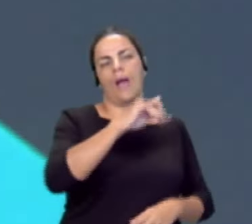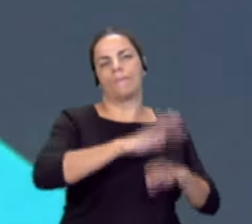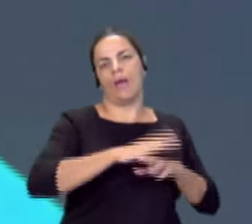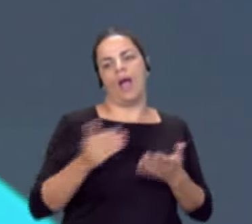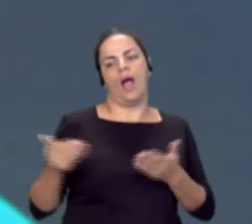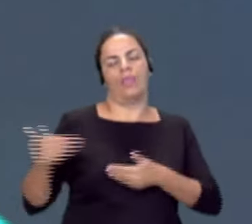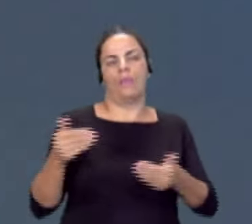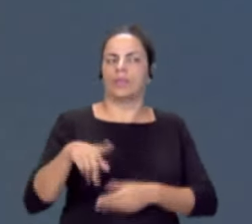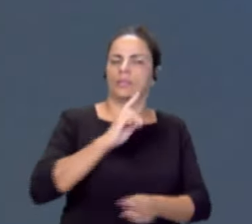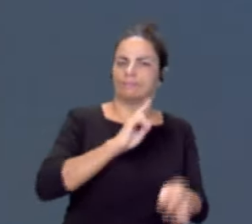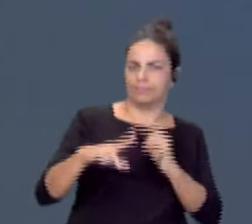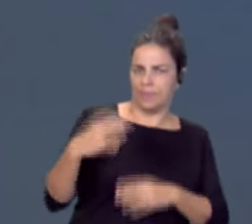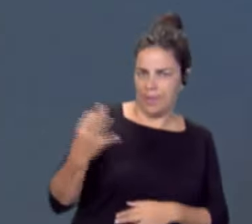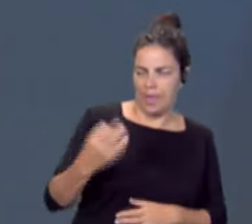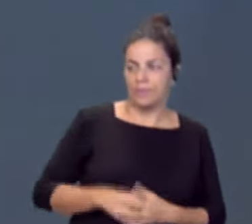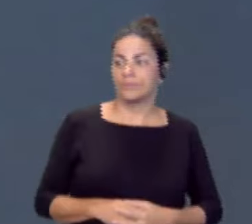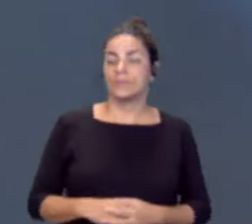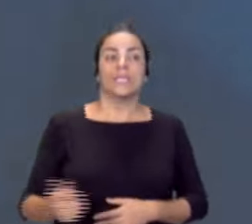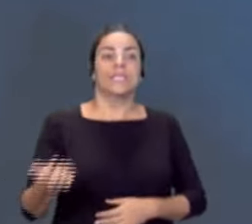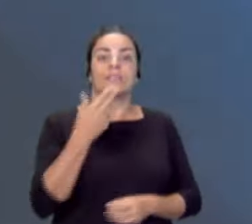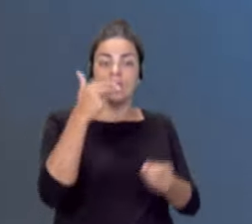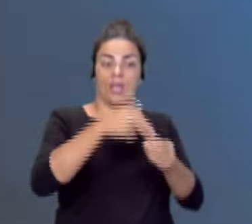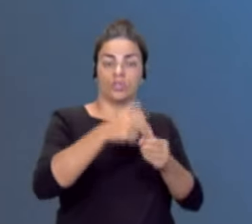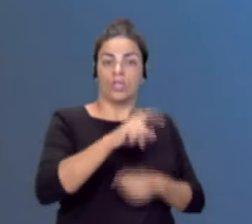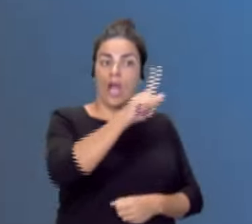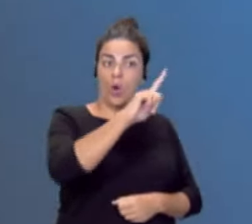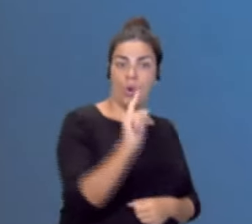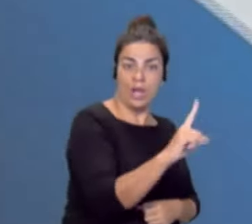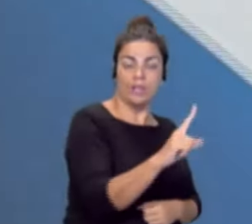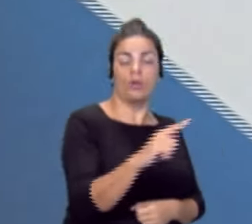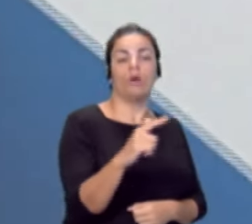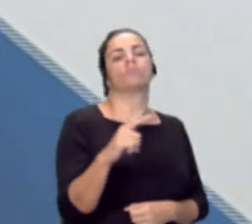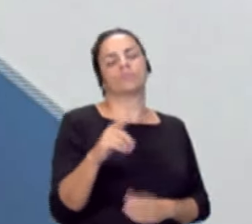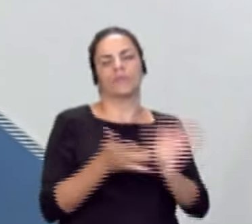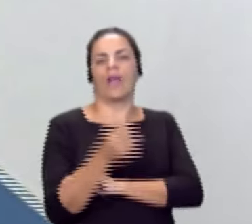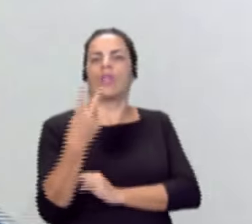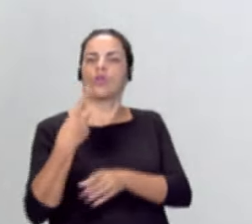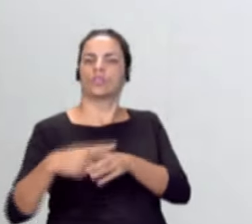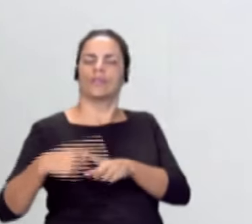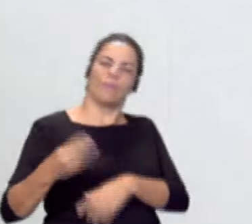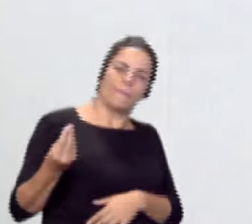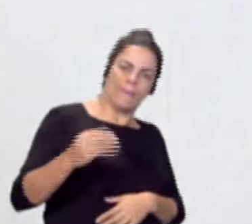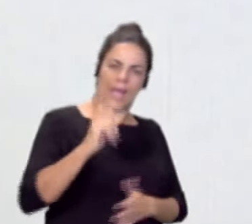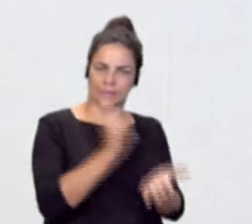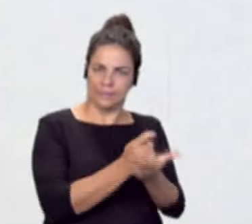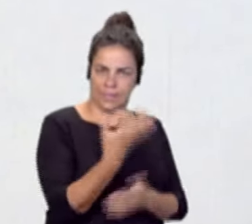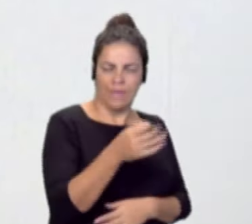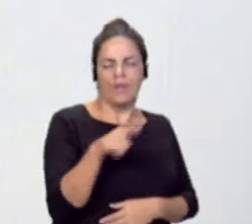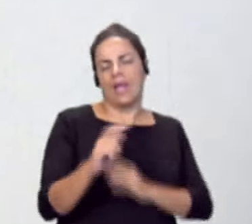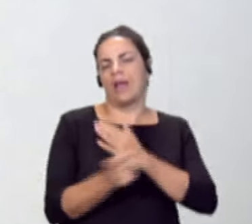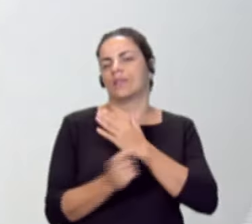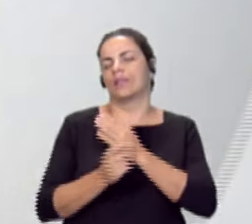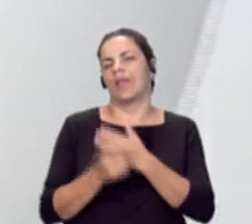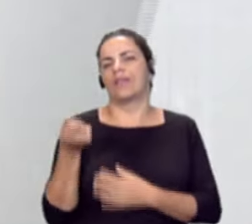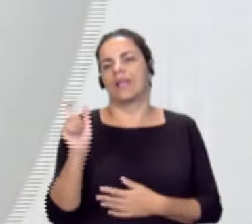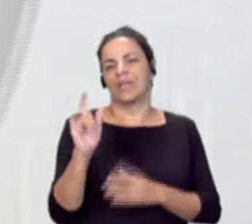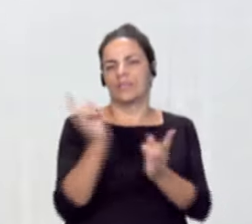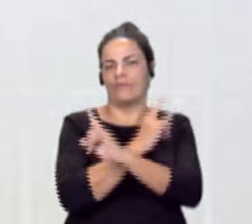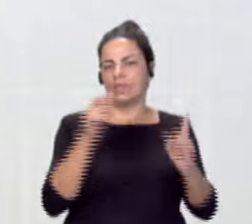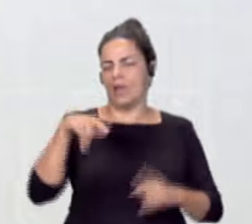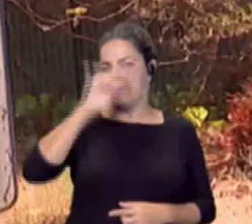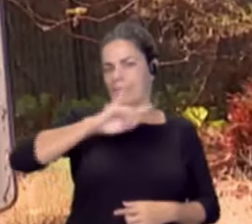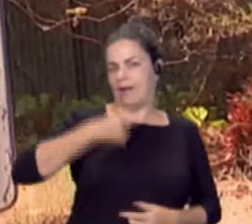2 céntimos más por cada litro repostado. Esta es la estrategia de la nueva tasa forestal que se quiere implementar aquí en Canarias para afrontar los retos del